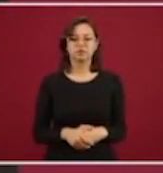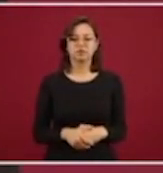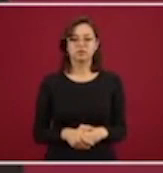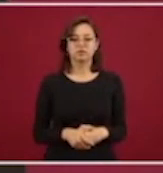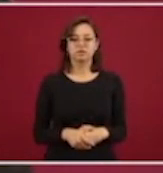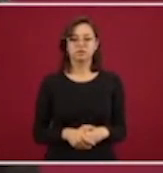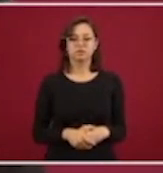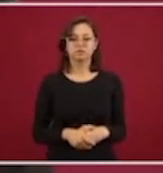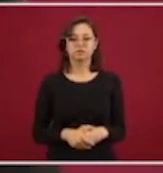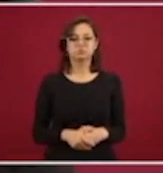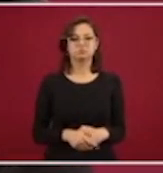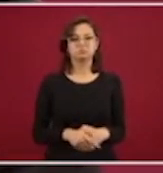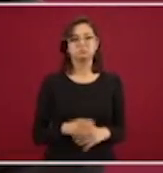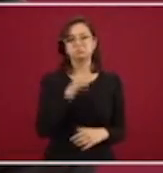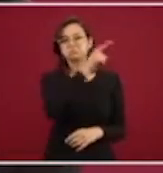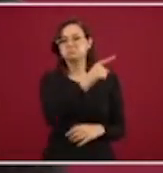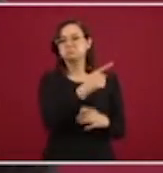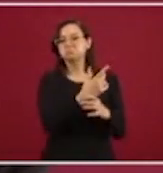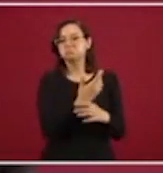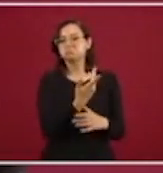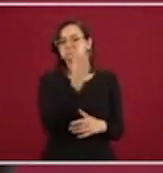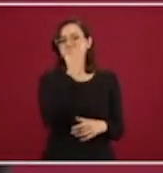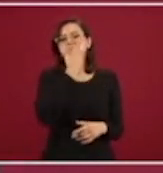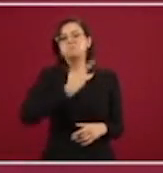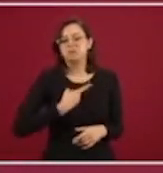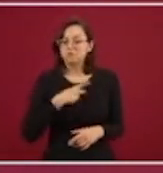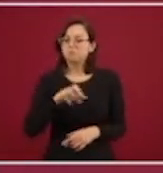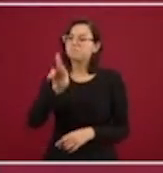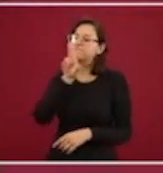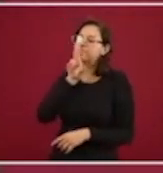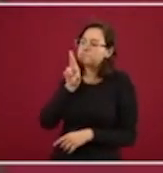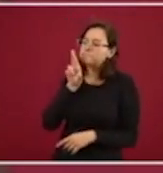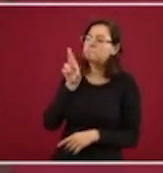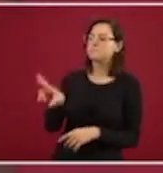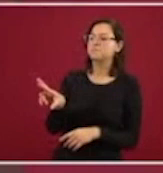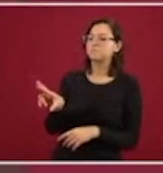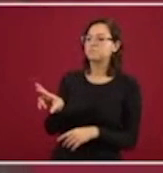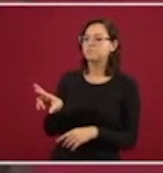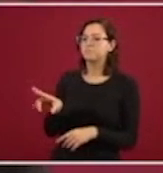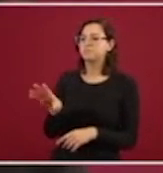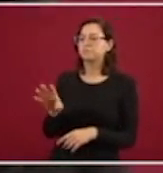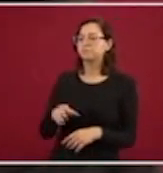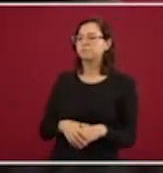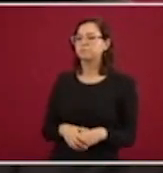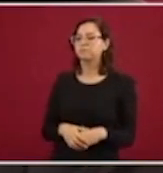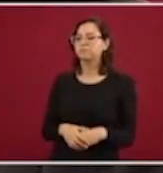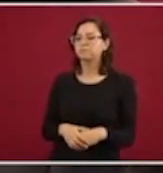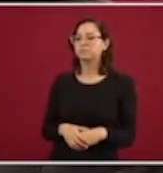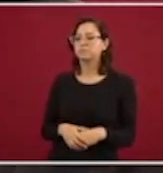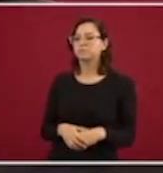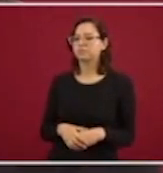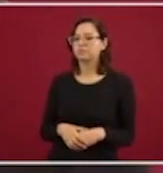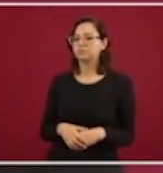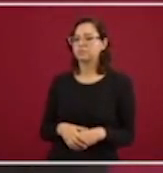me contestó, me respondió que va a